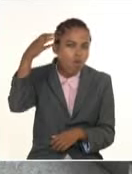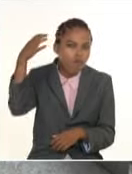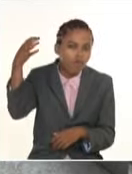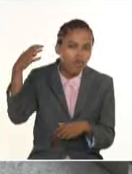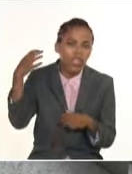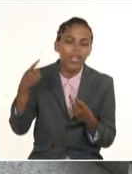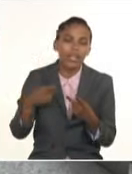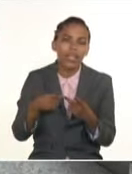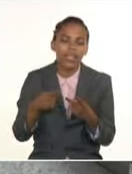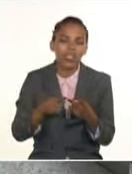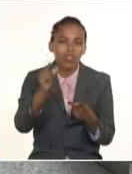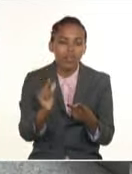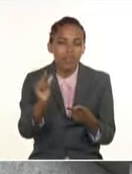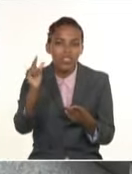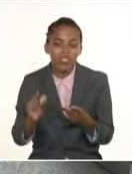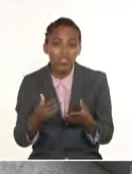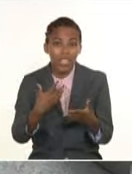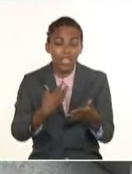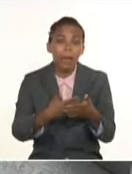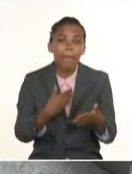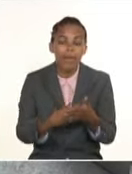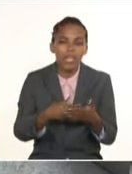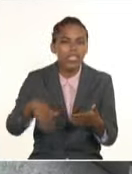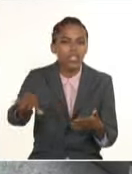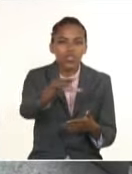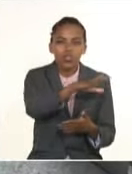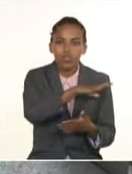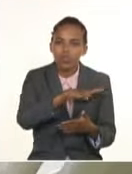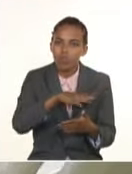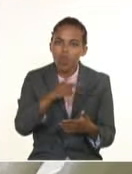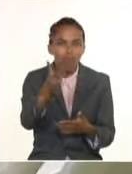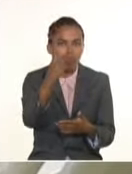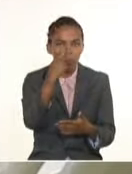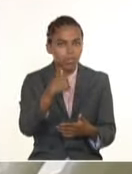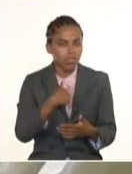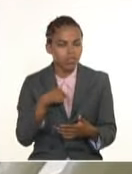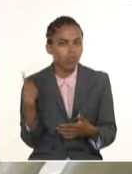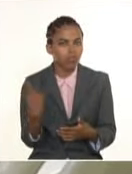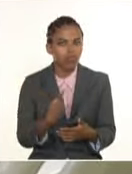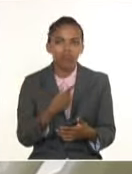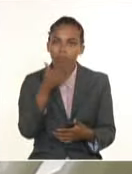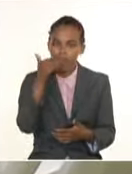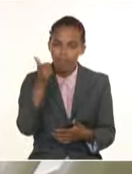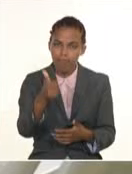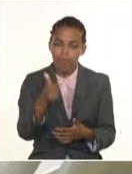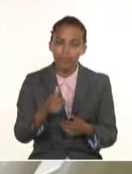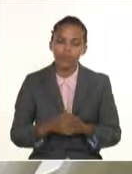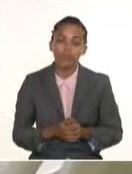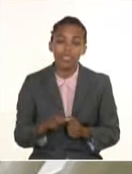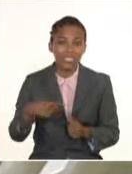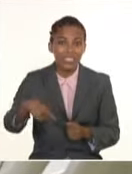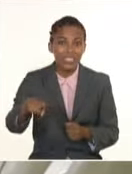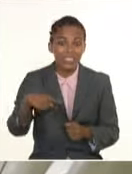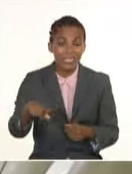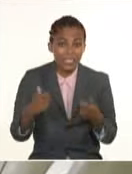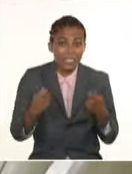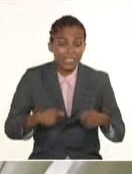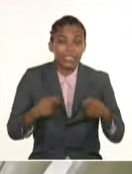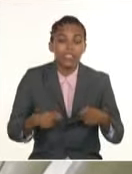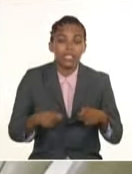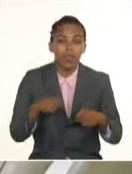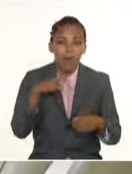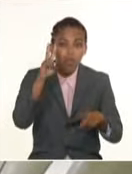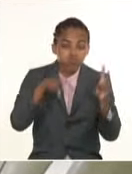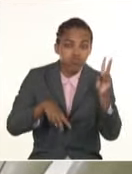personal de la empresa de nosotros, todo el mundo se ha portado muy bien con nosotros hasta ahora. Las próximas horas serán decisivas para el diagnóstico. Es un proceso